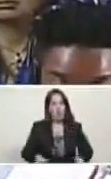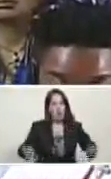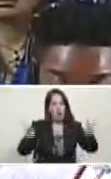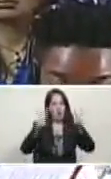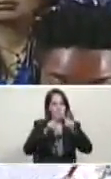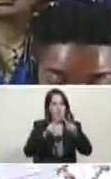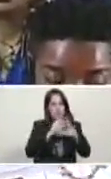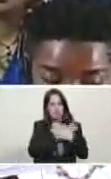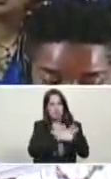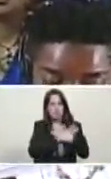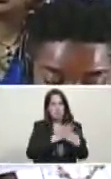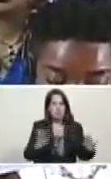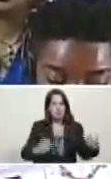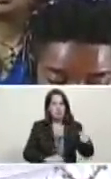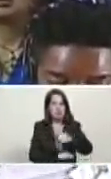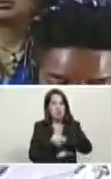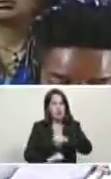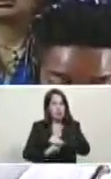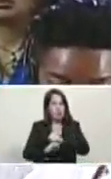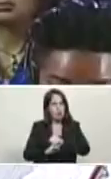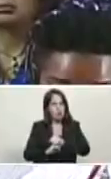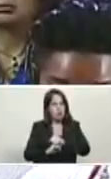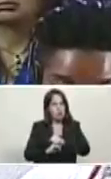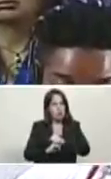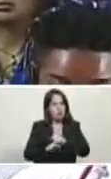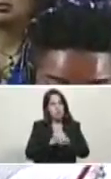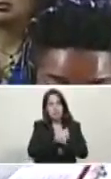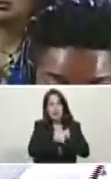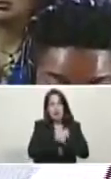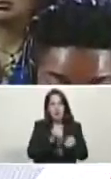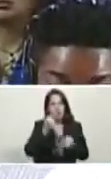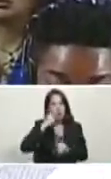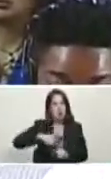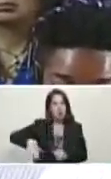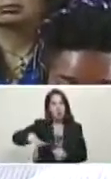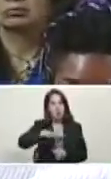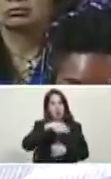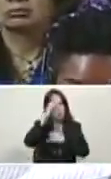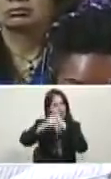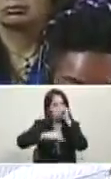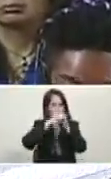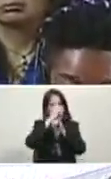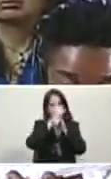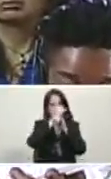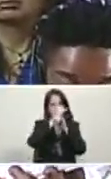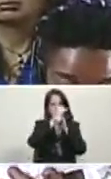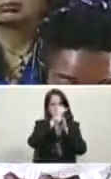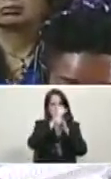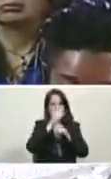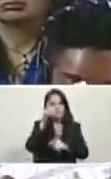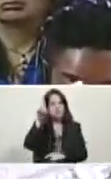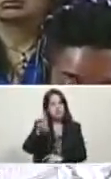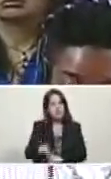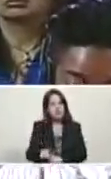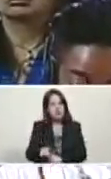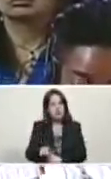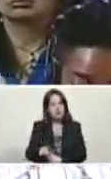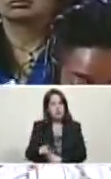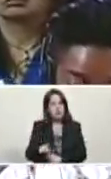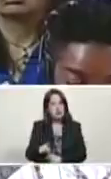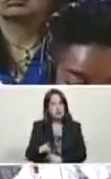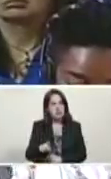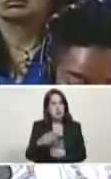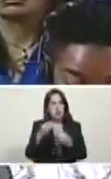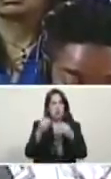solidaridad del amor al pueblo del internacionalismo y también de la indignación